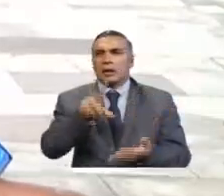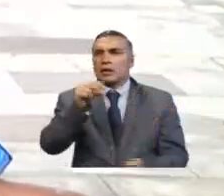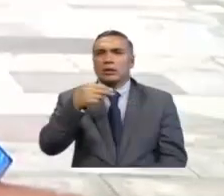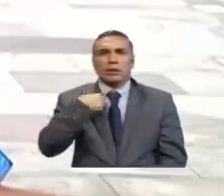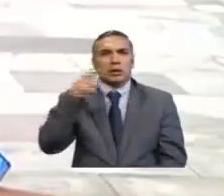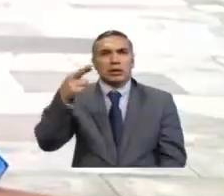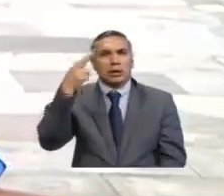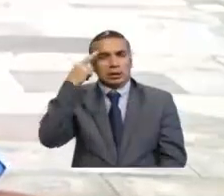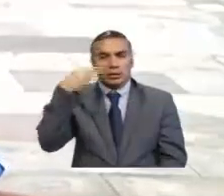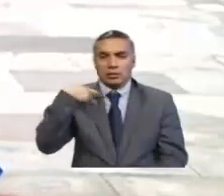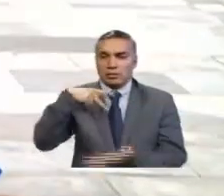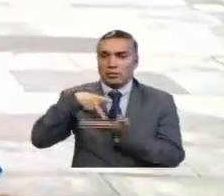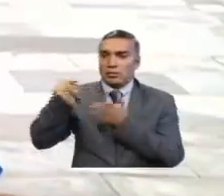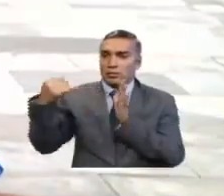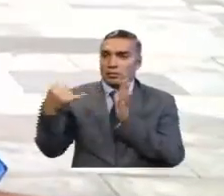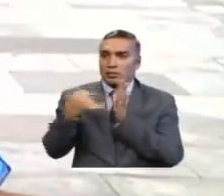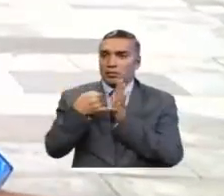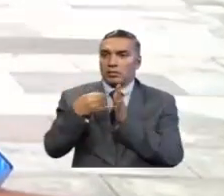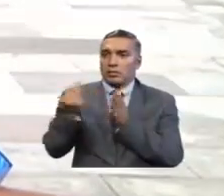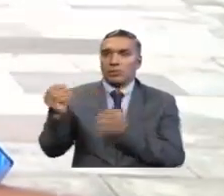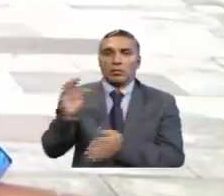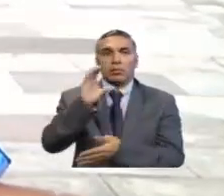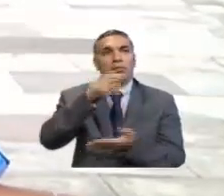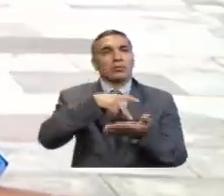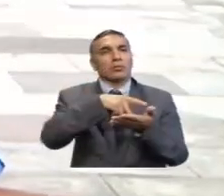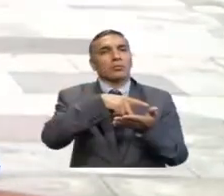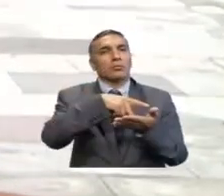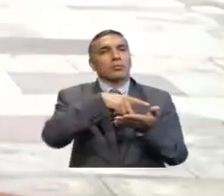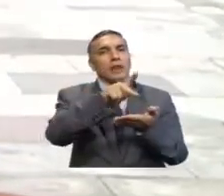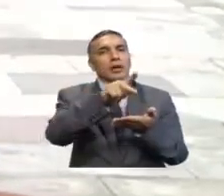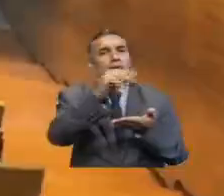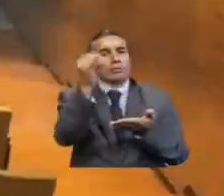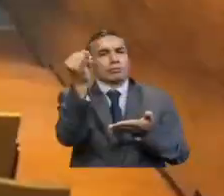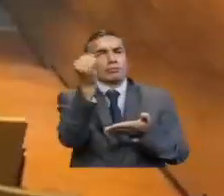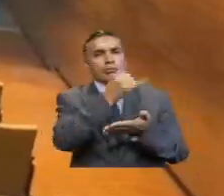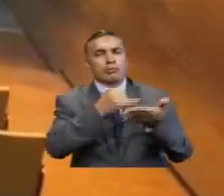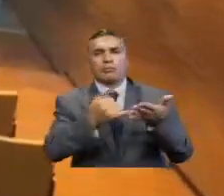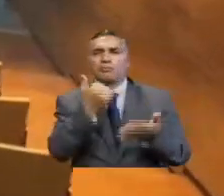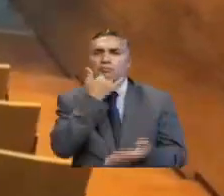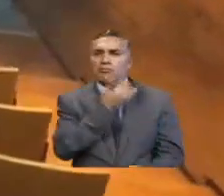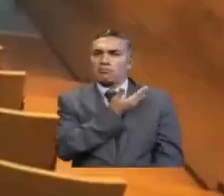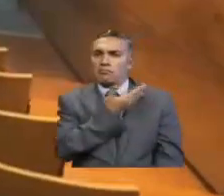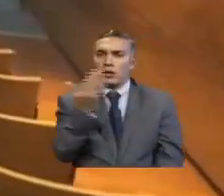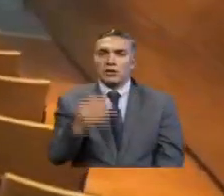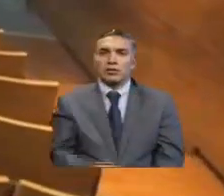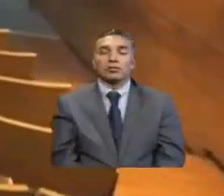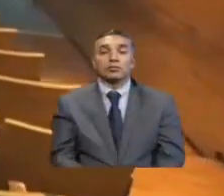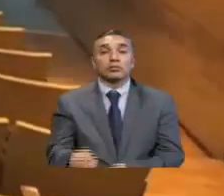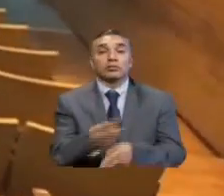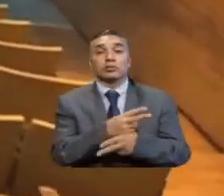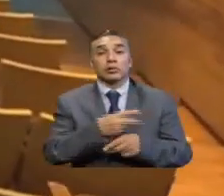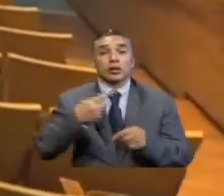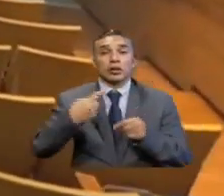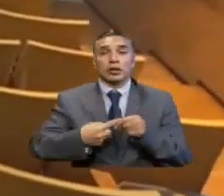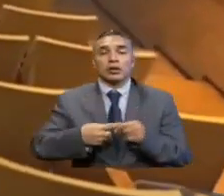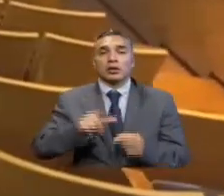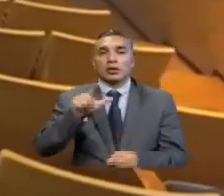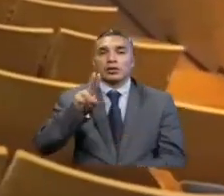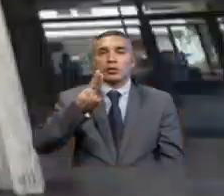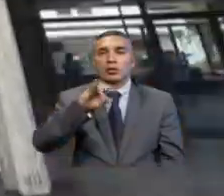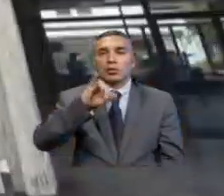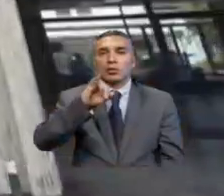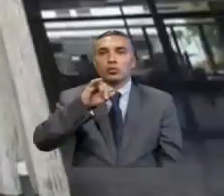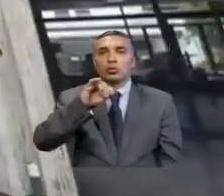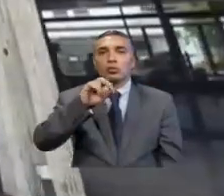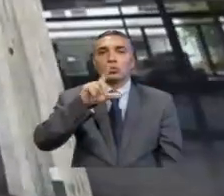que cobren impuestos si los recursos van a ser invertidos como ellos quieren. Por su parte, la concejal de Quito, Luz Elena Coloma, puntualiza que los